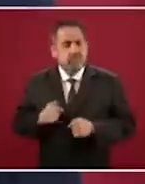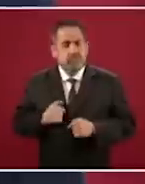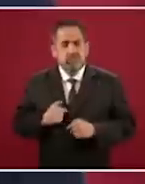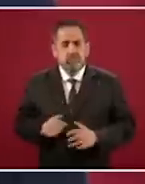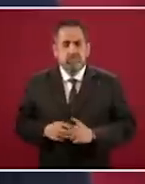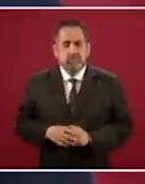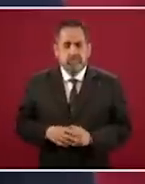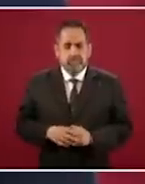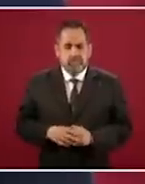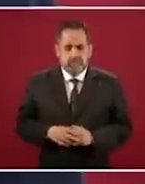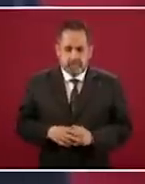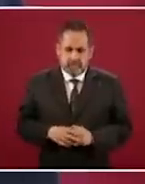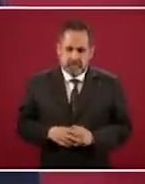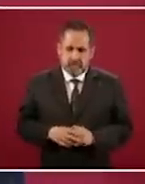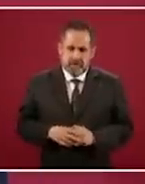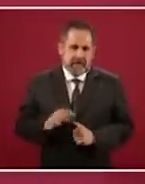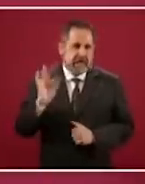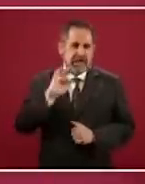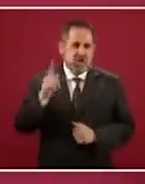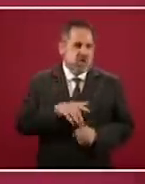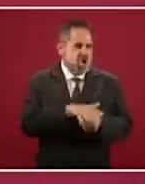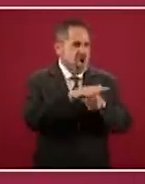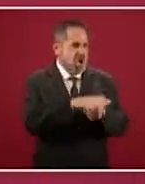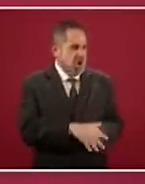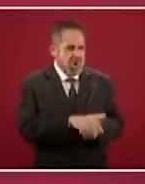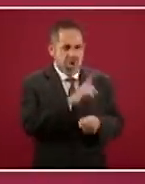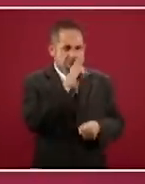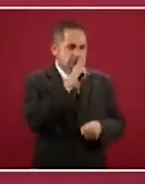porque si fuésemos represores,